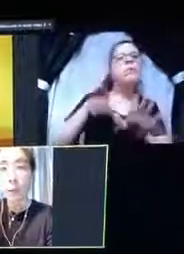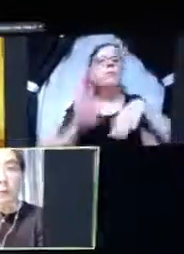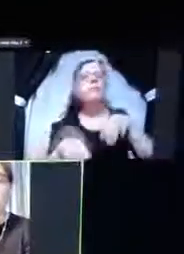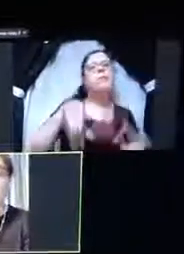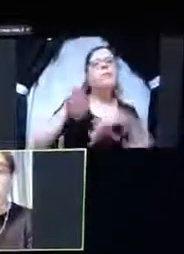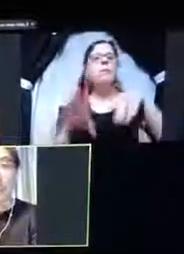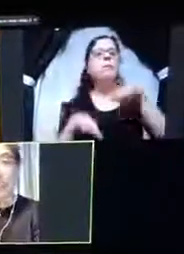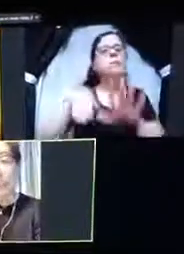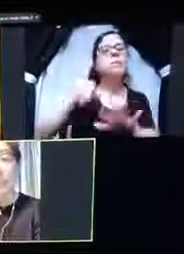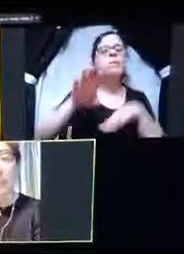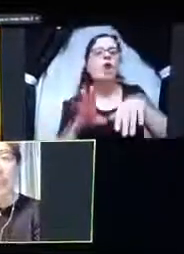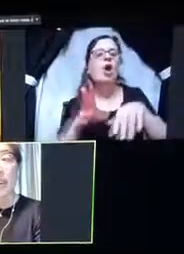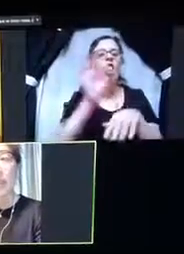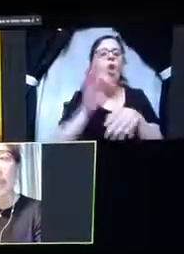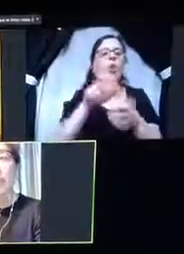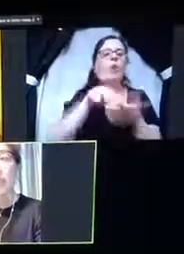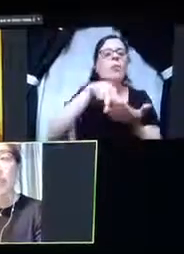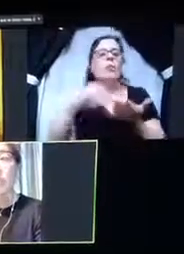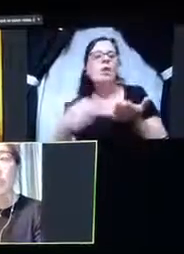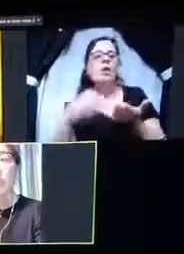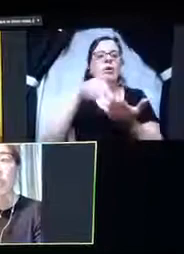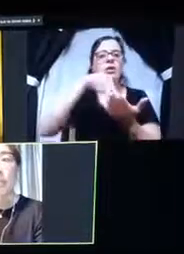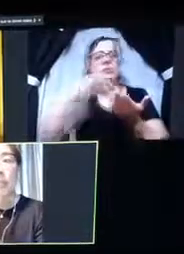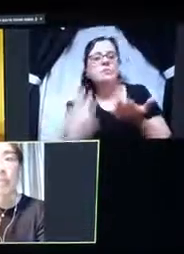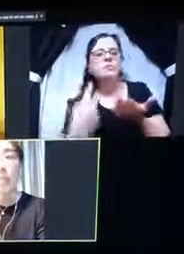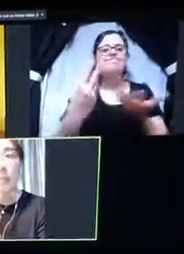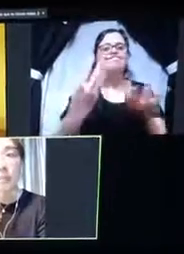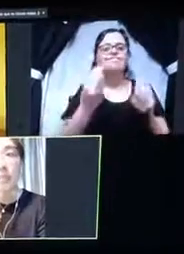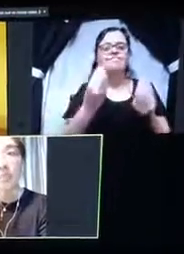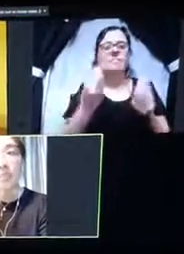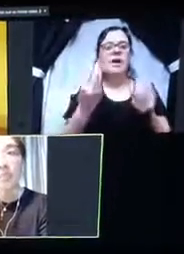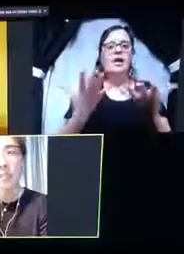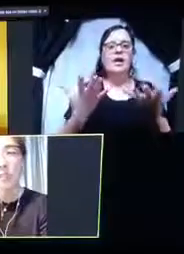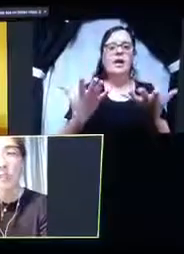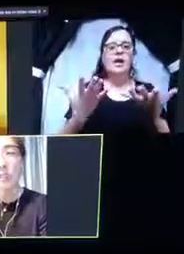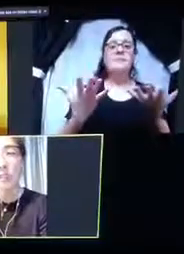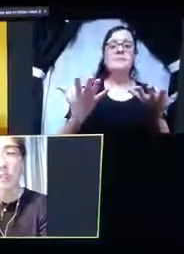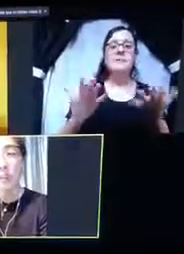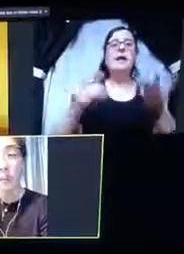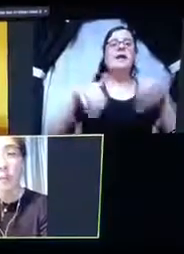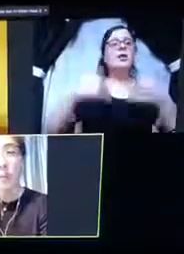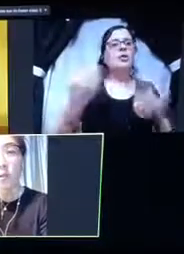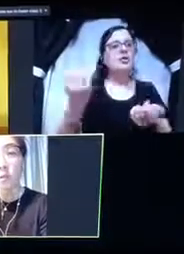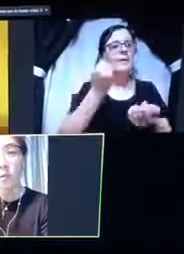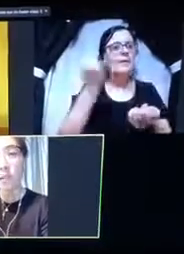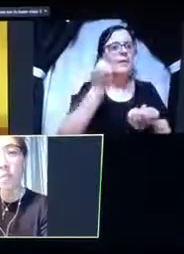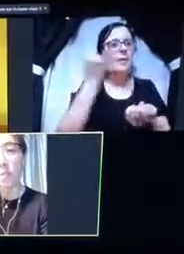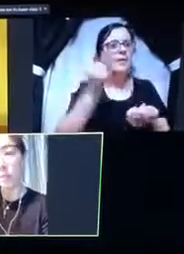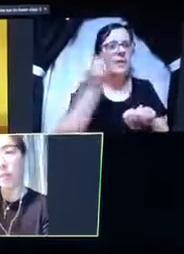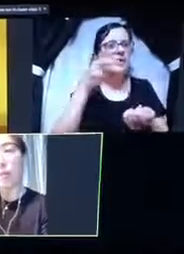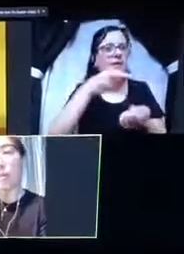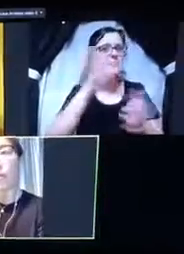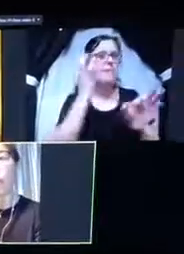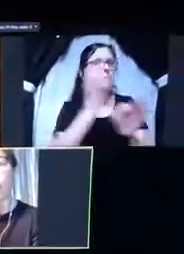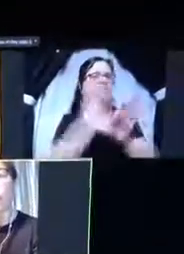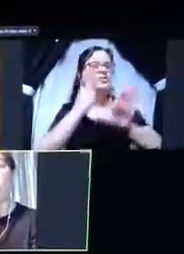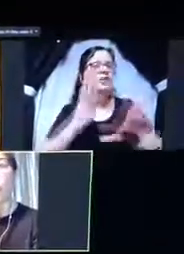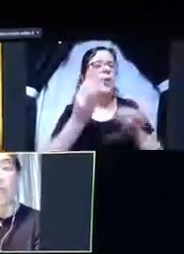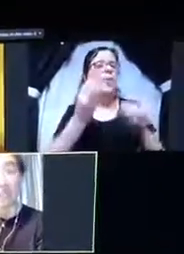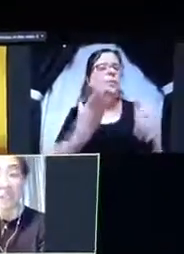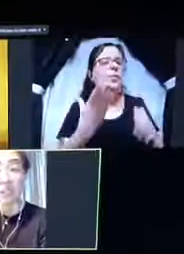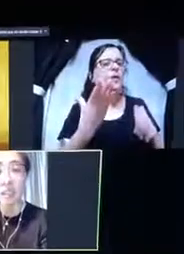el cuerpo lo puede readaptar. Entonces, me parece que también es interesante mencionar a los terapeutas ocupacionales para que puedan